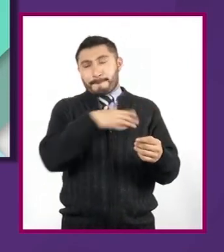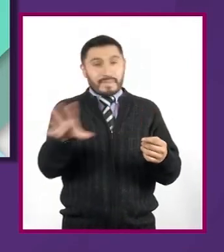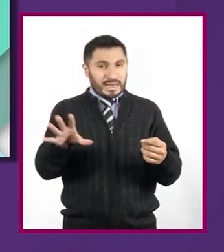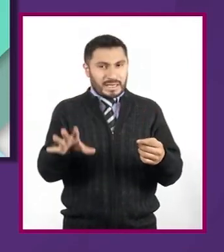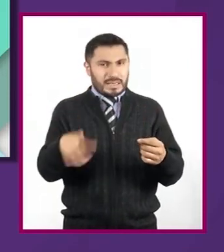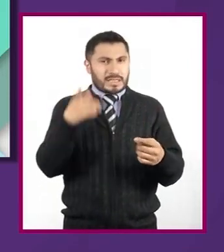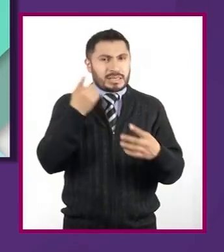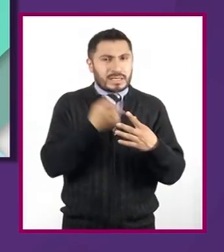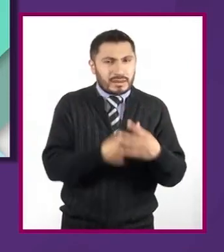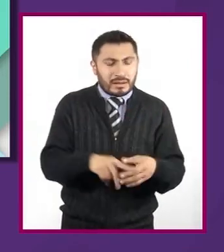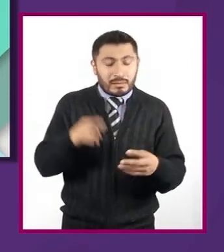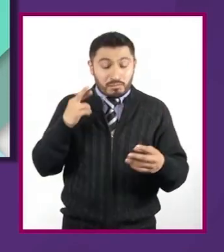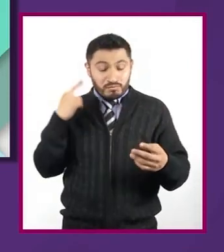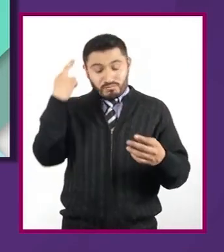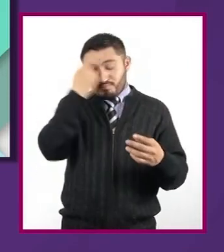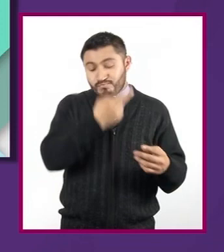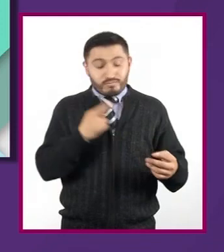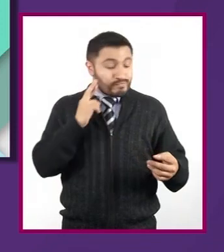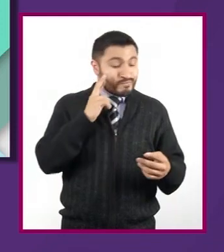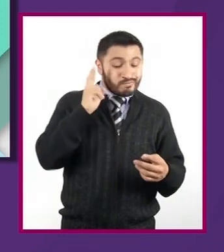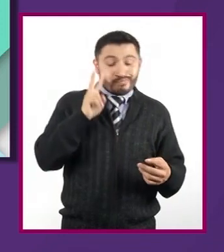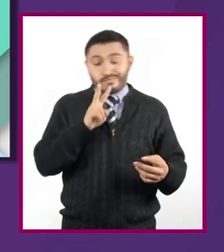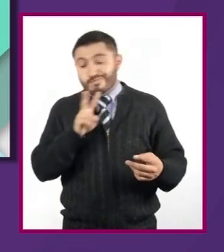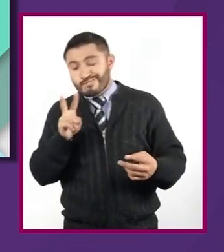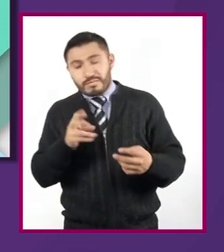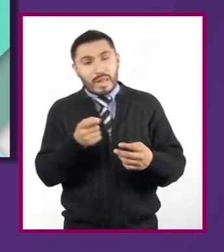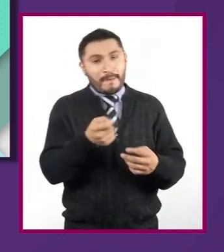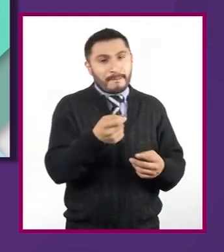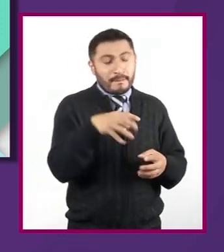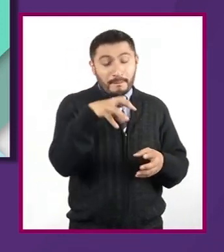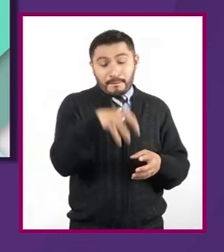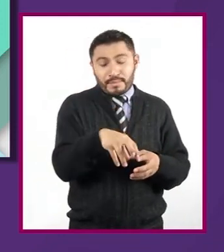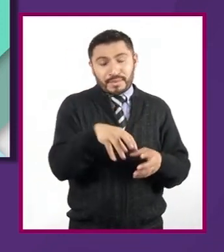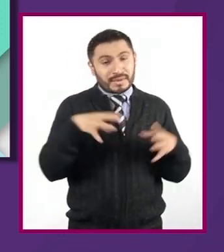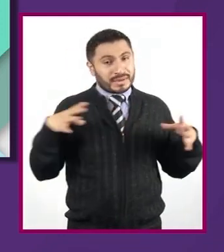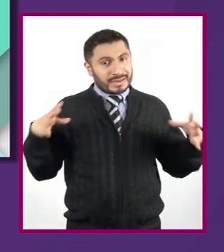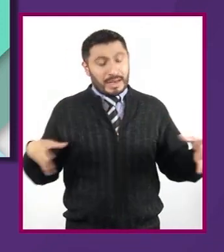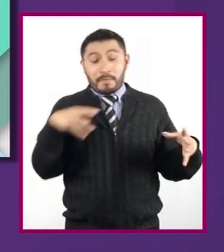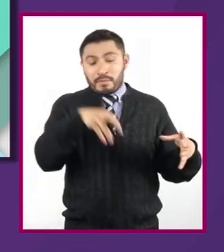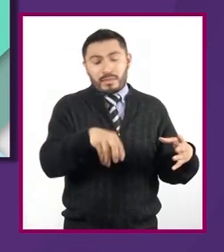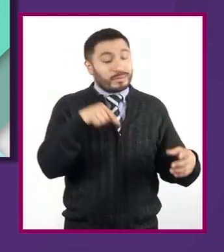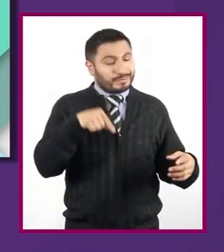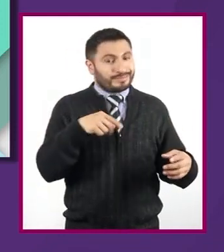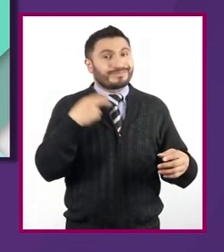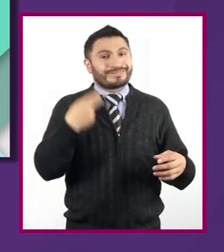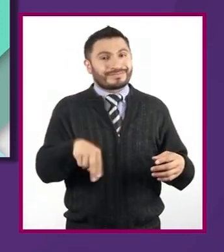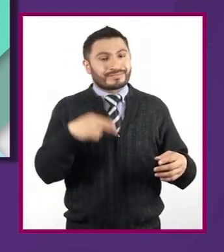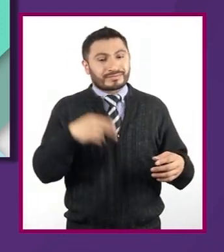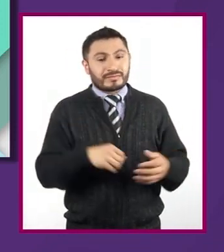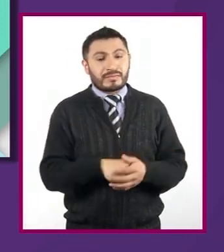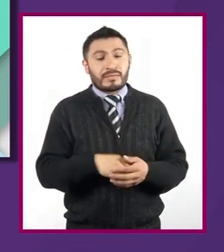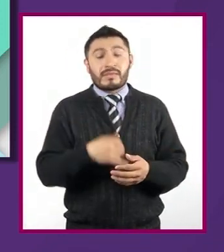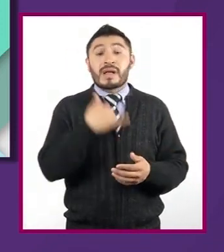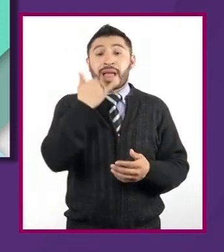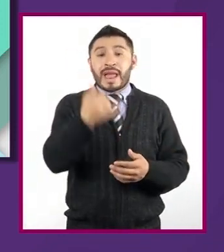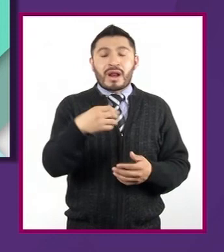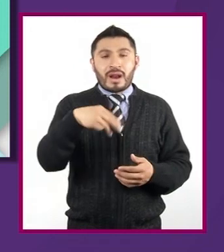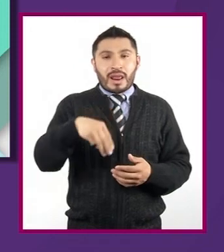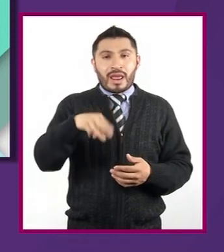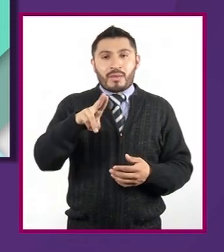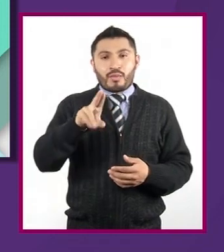a partir de la observación de solo una parte de la población. A esto se le denomina error de